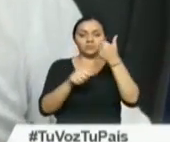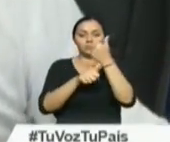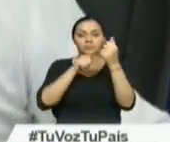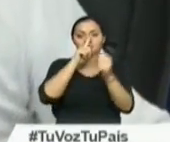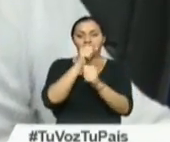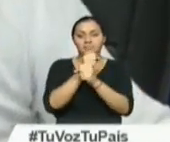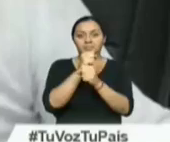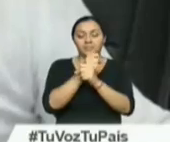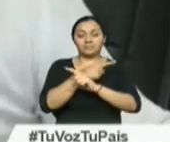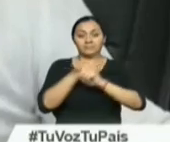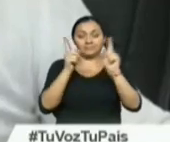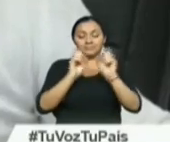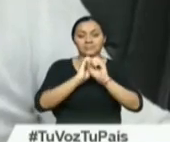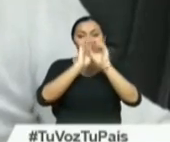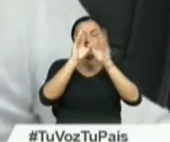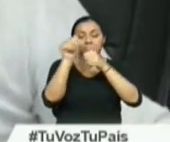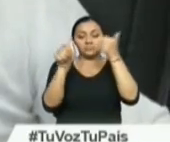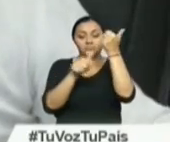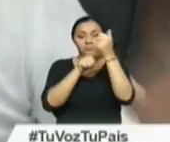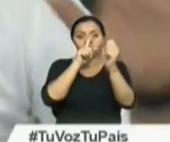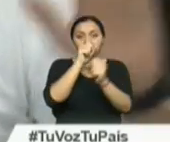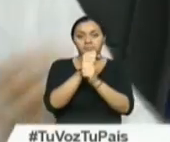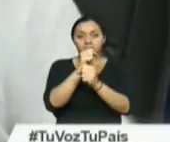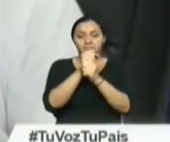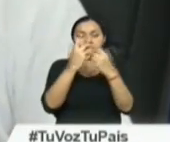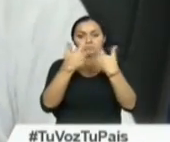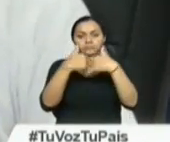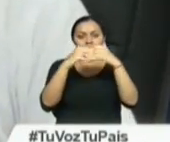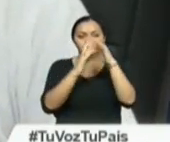también hay que decir que el subempleo nos ha crecido